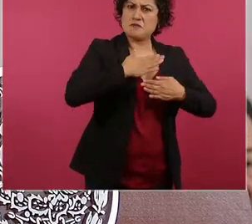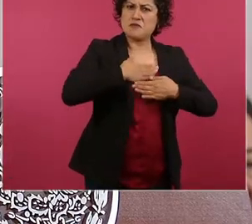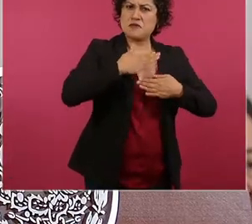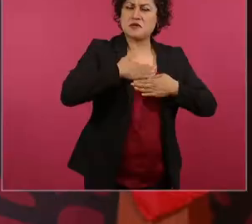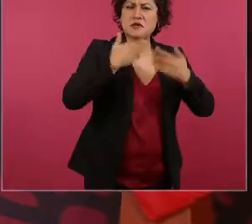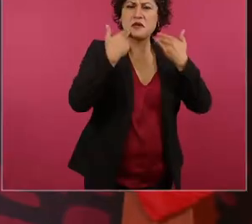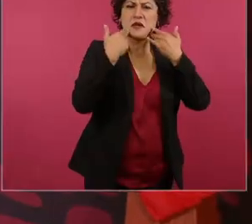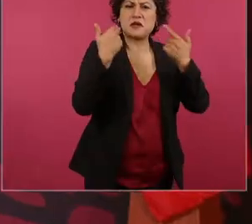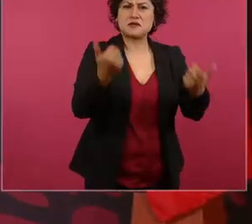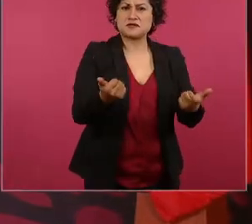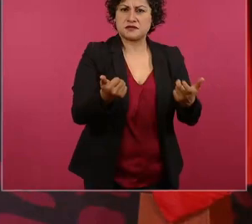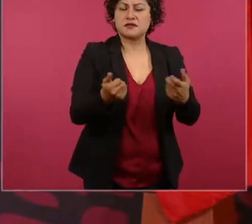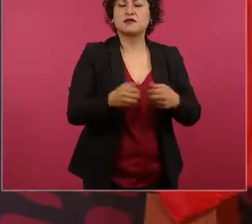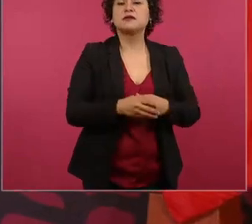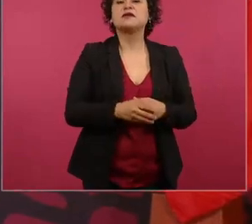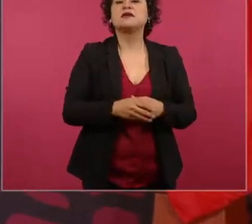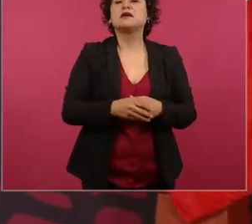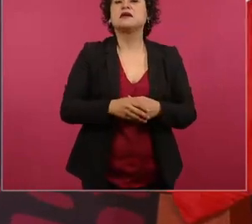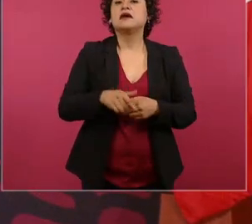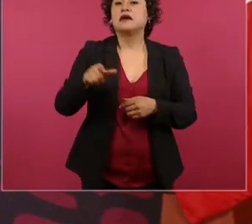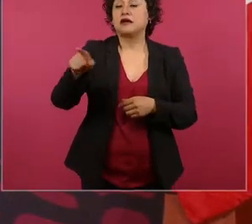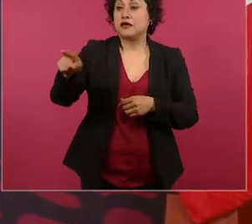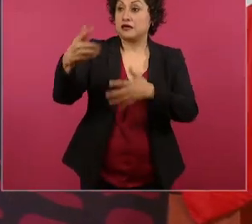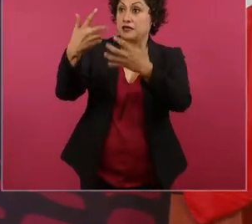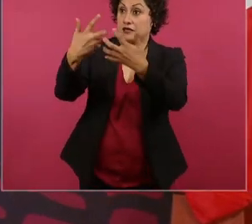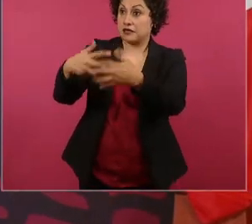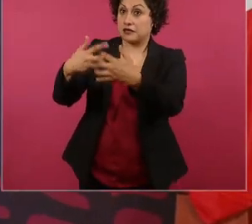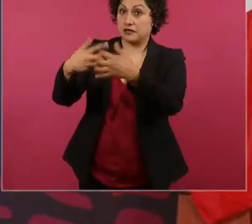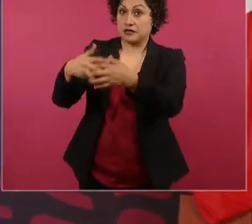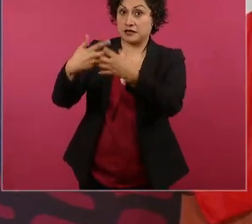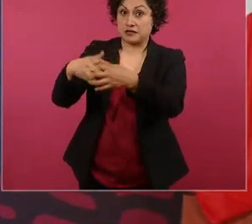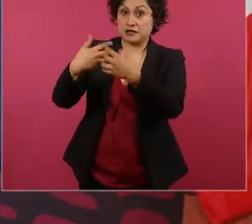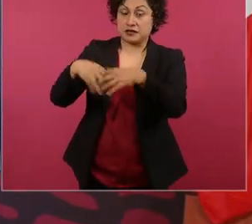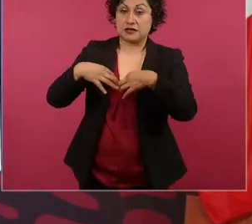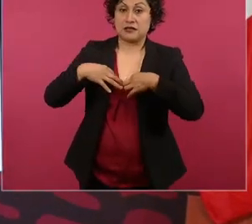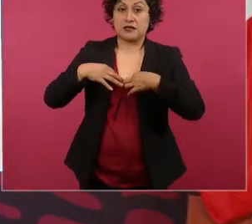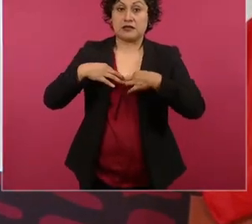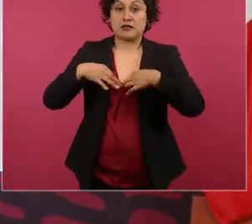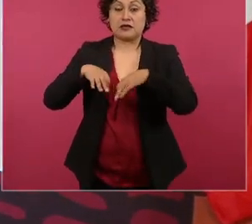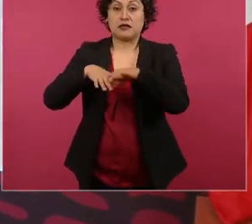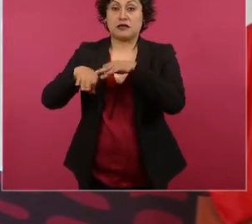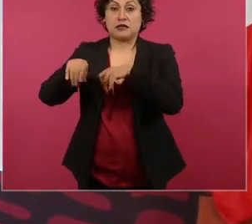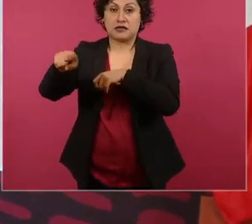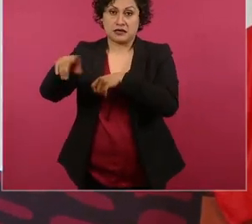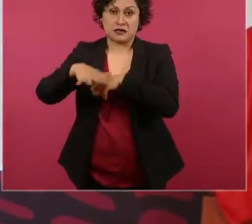Desde la zona textilera de Veracruz,